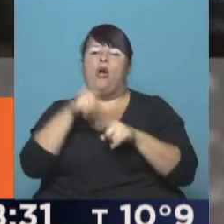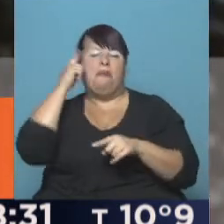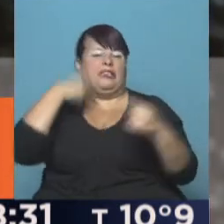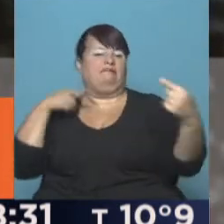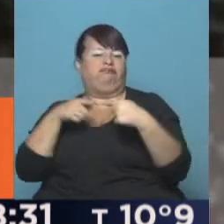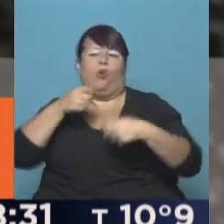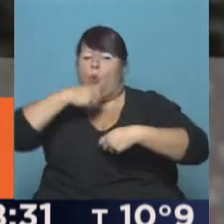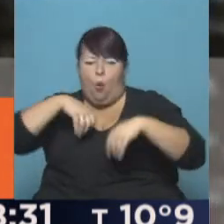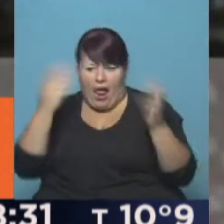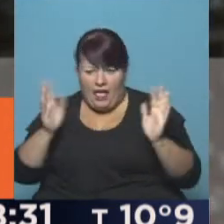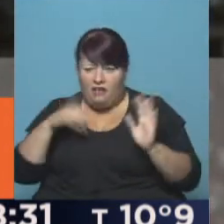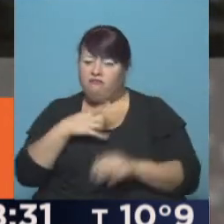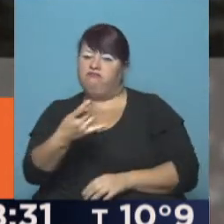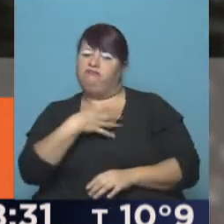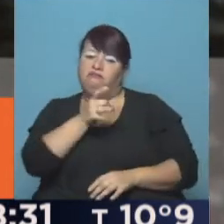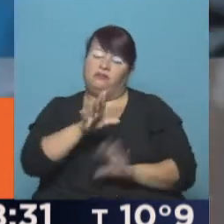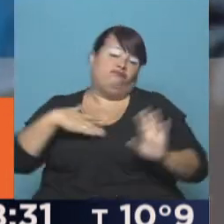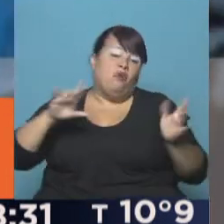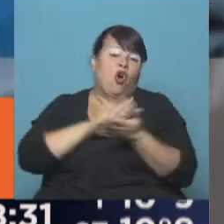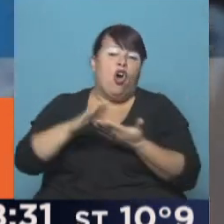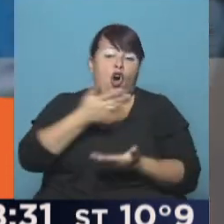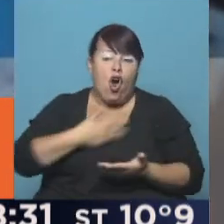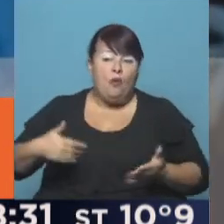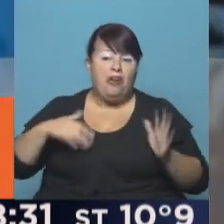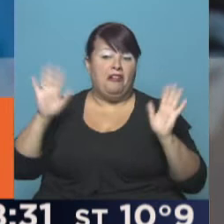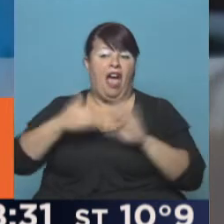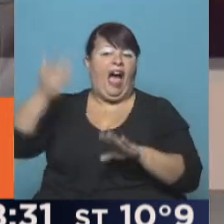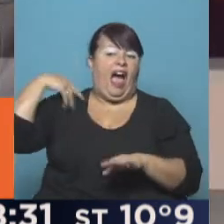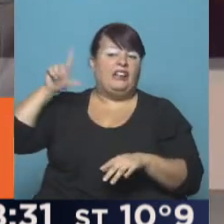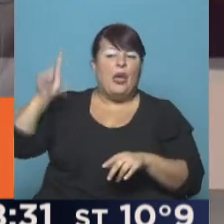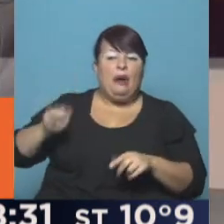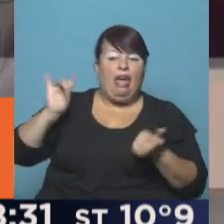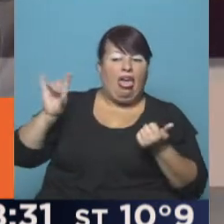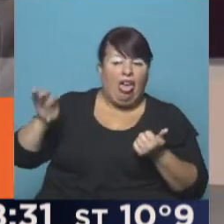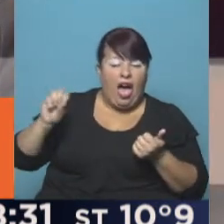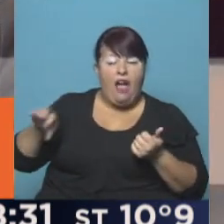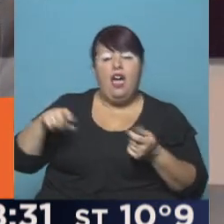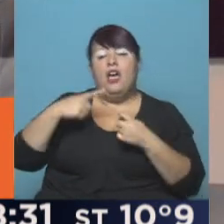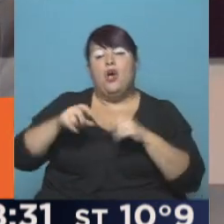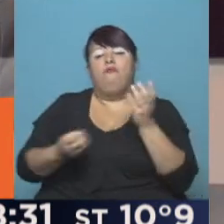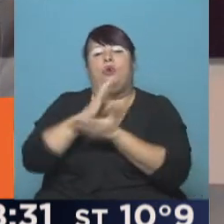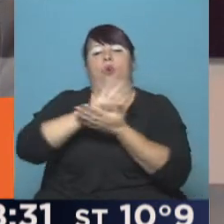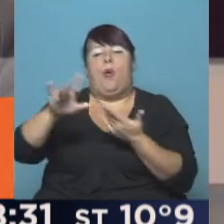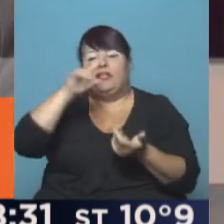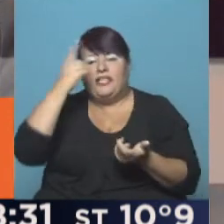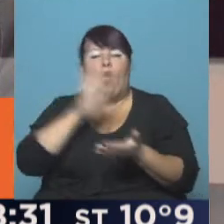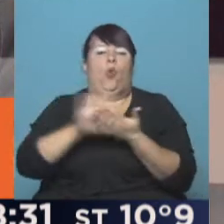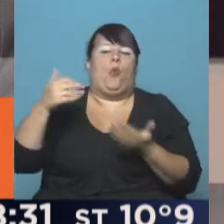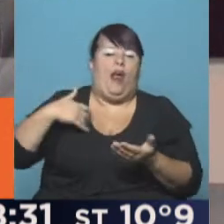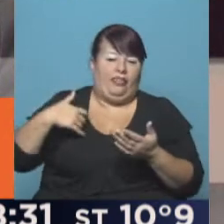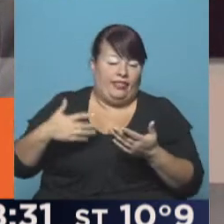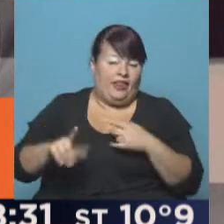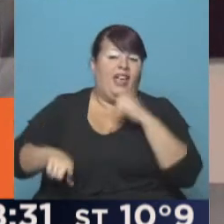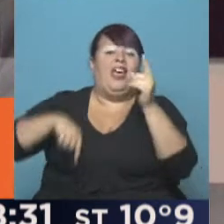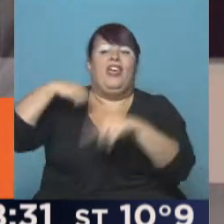enemigo, cualquiera sea. Entonces, el nuevo gobierno siempre deslegitima al anterior y funda el nuevo Estado, la nueva Argentina. Y